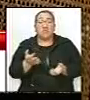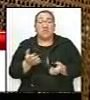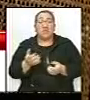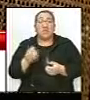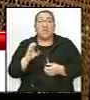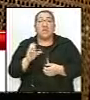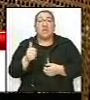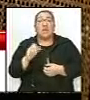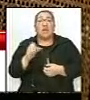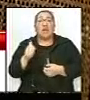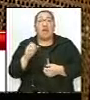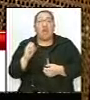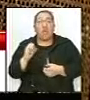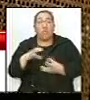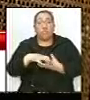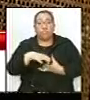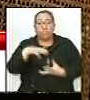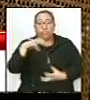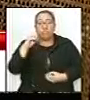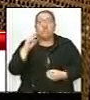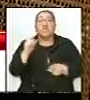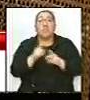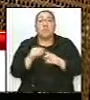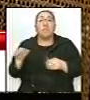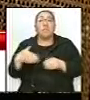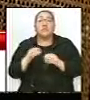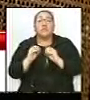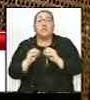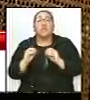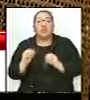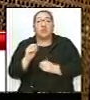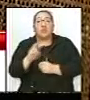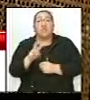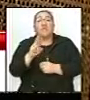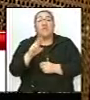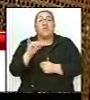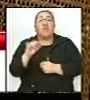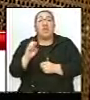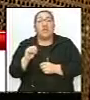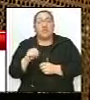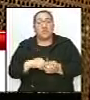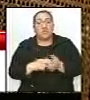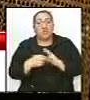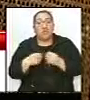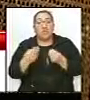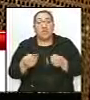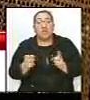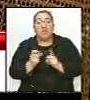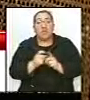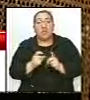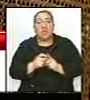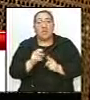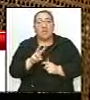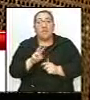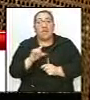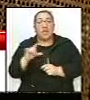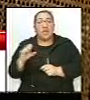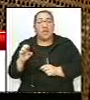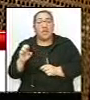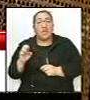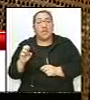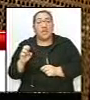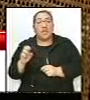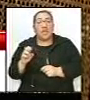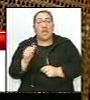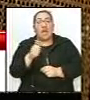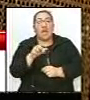cacao y la acuicultura. BRAE, viene sus siglas de los valles de los ríos Apurímac, Eni